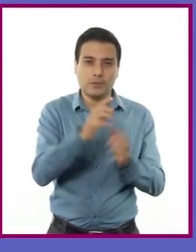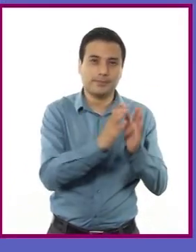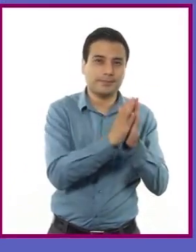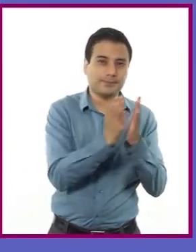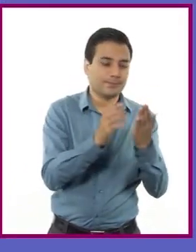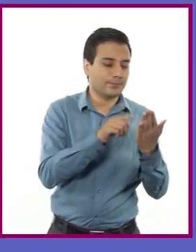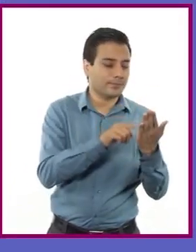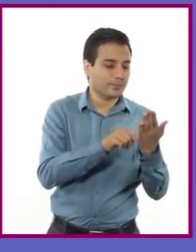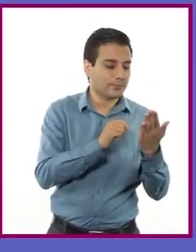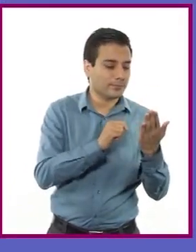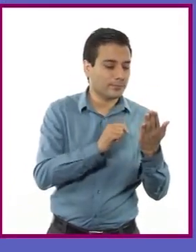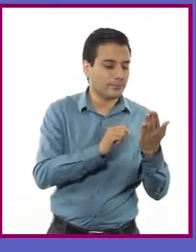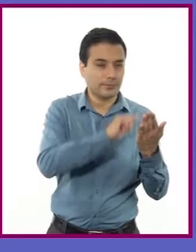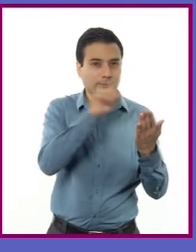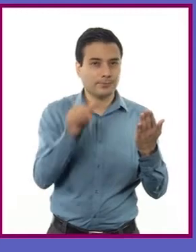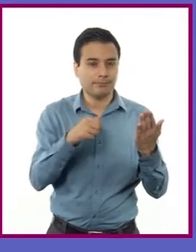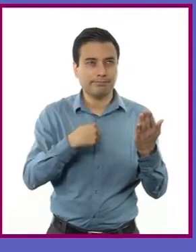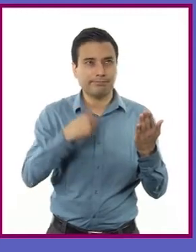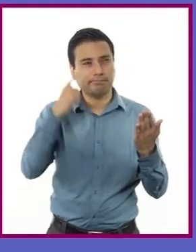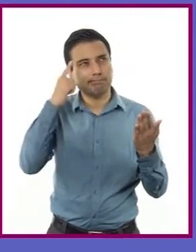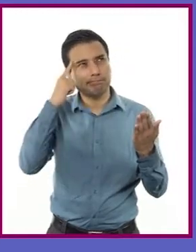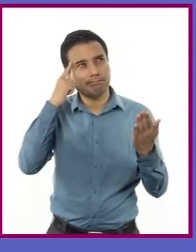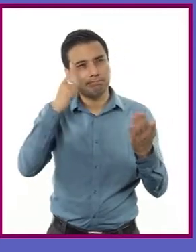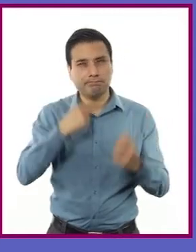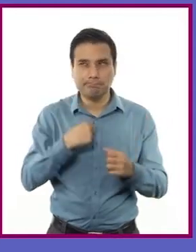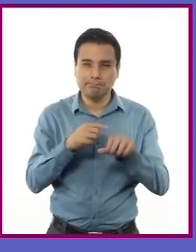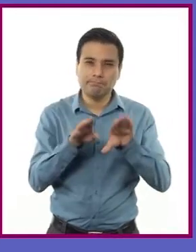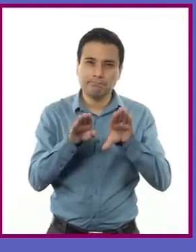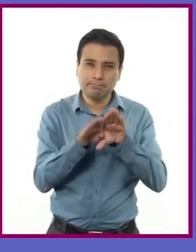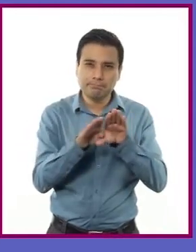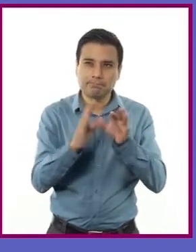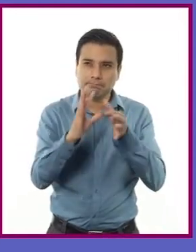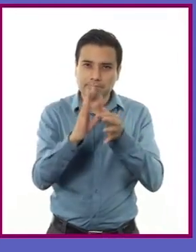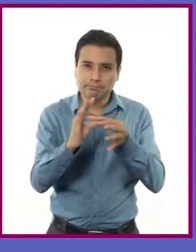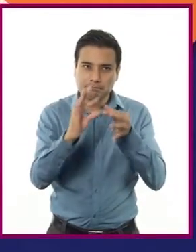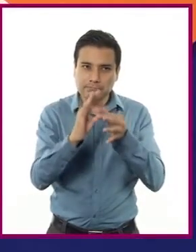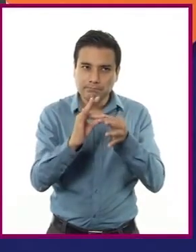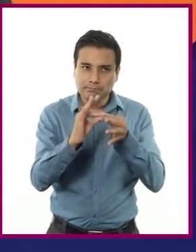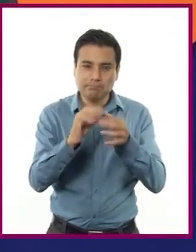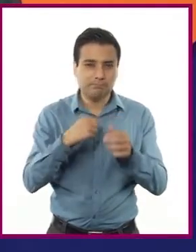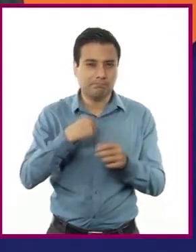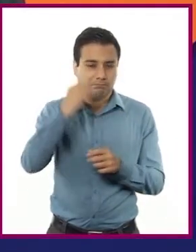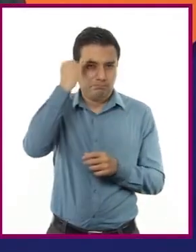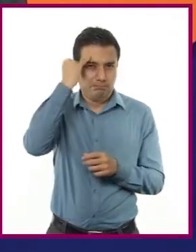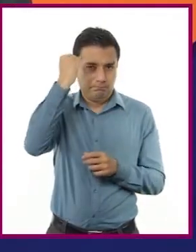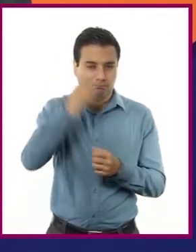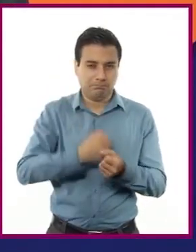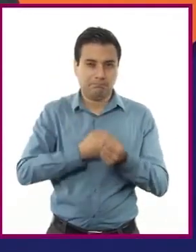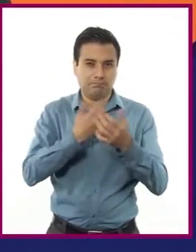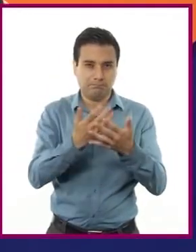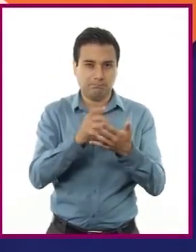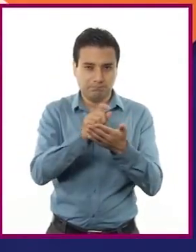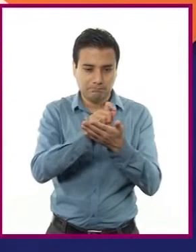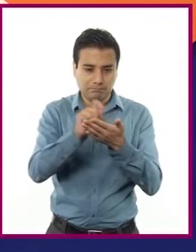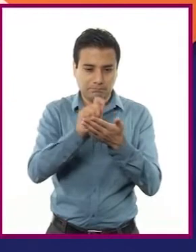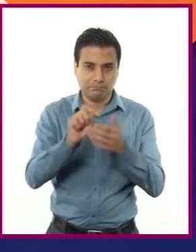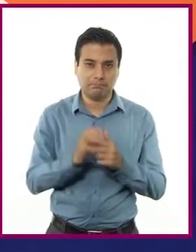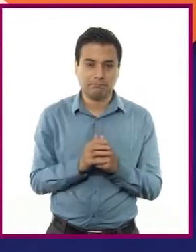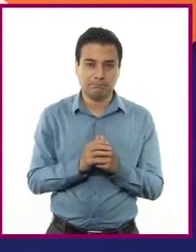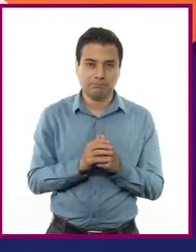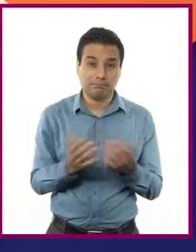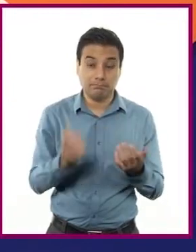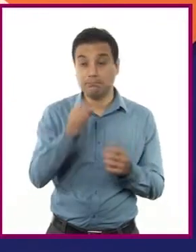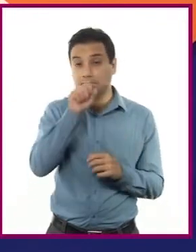explicar con nuestras propias palabras y que esclarezcan el significado. También podemos